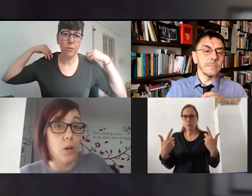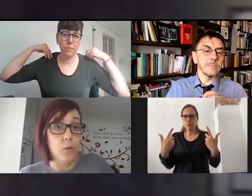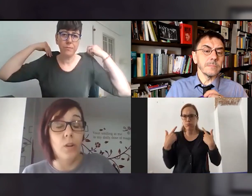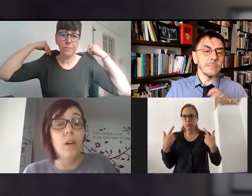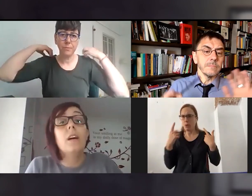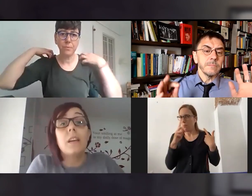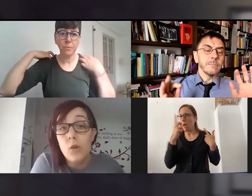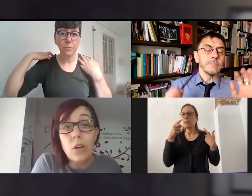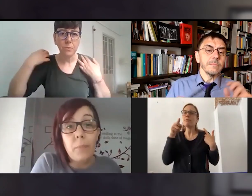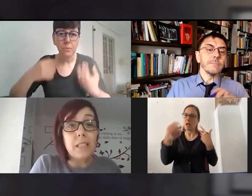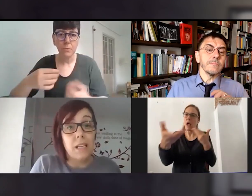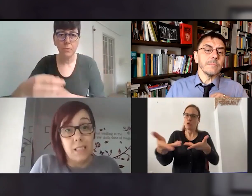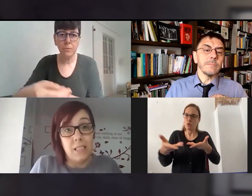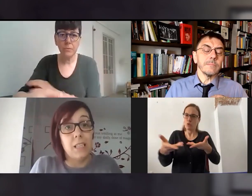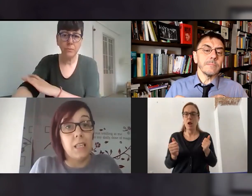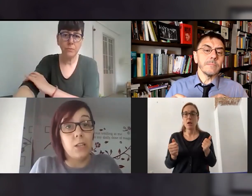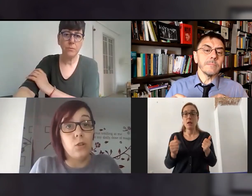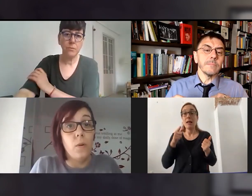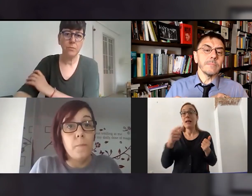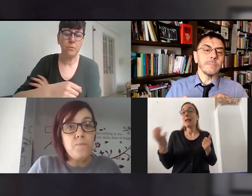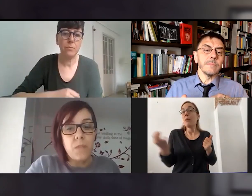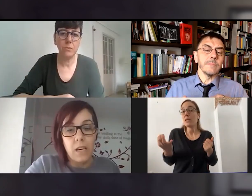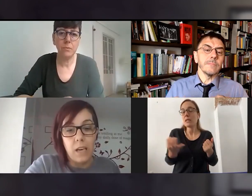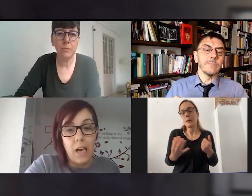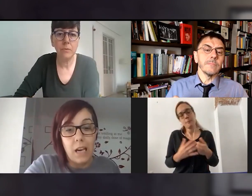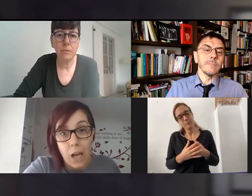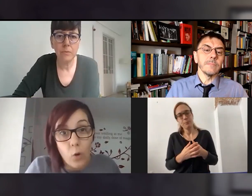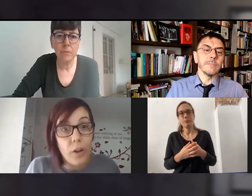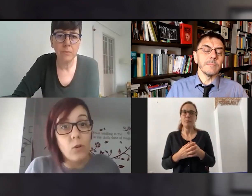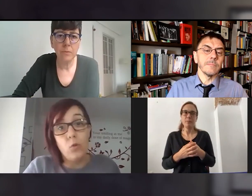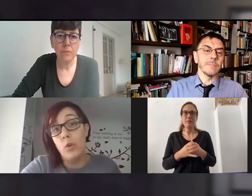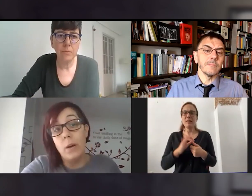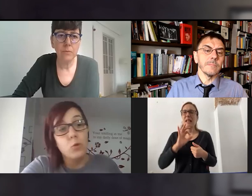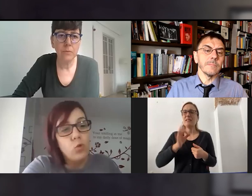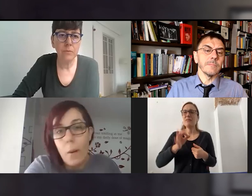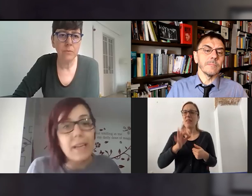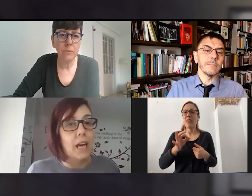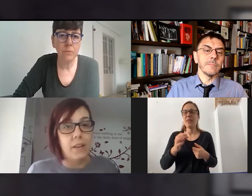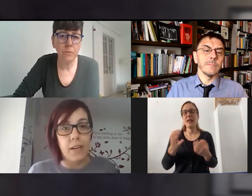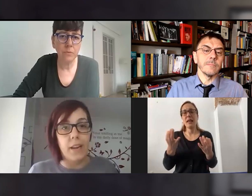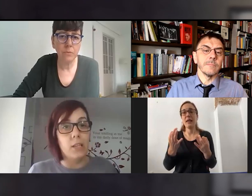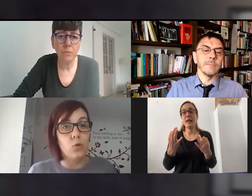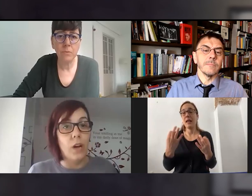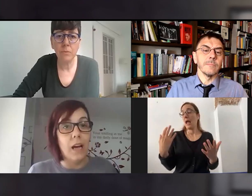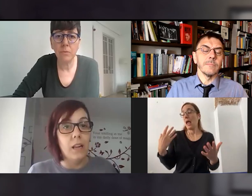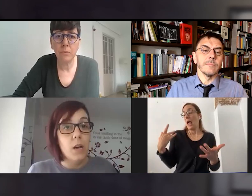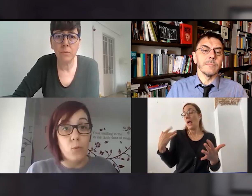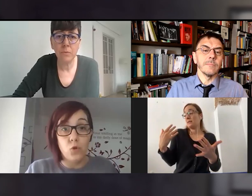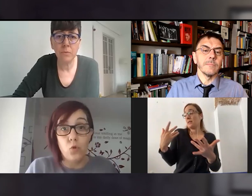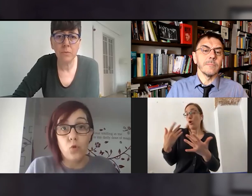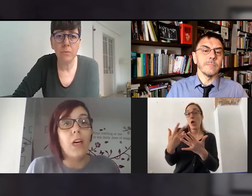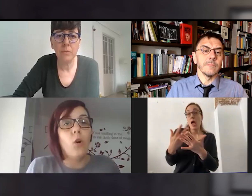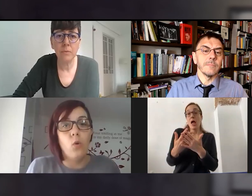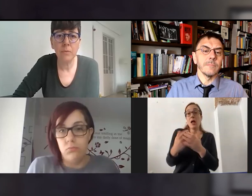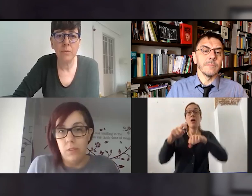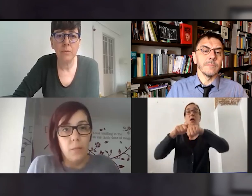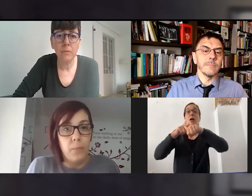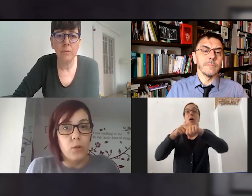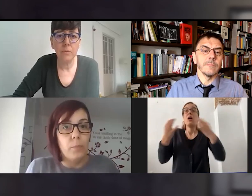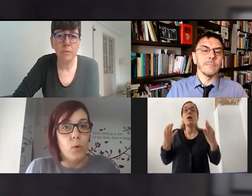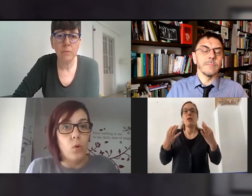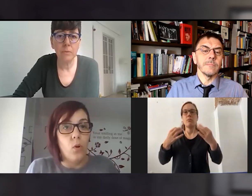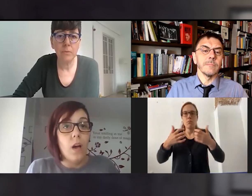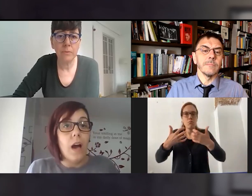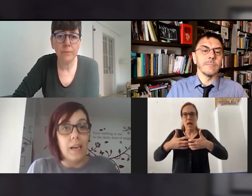esta situación. ¿Qué es lo que pasa? Que sí que es cierto que hasta ahora, como éramos una máquina de guerra electoral, pues no nos ha dado